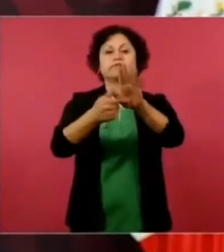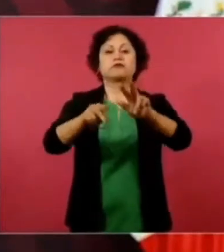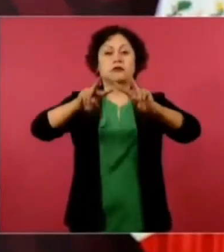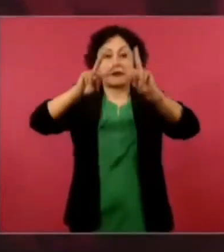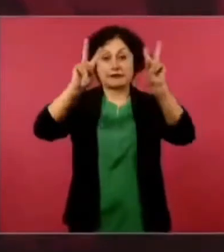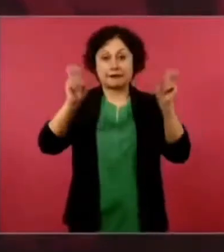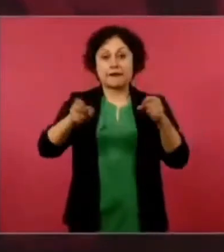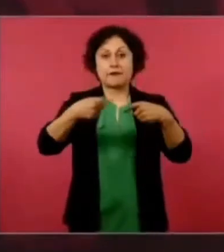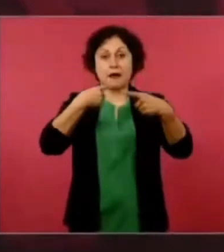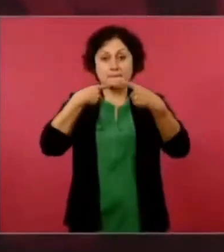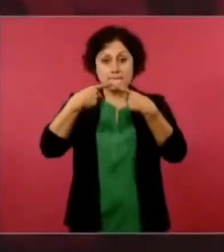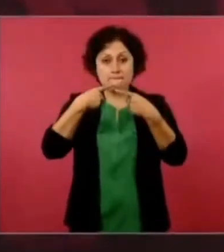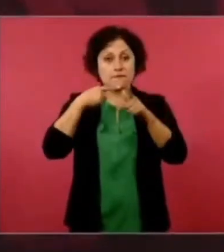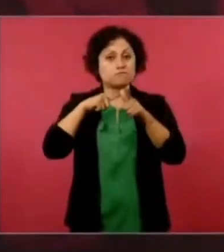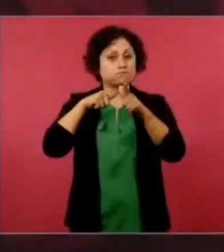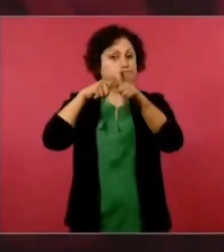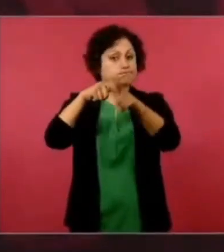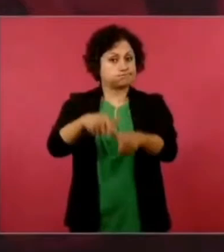y no es